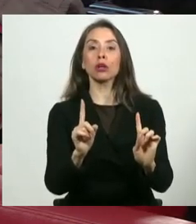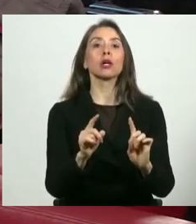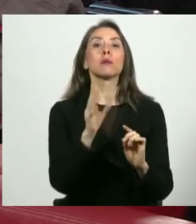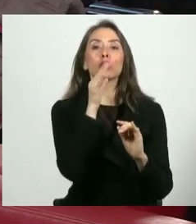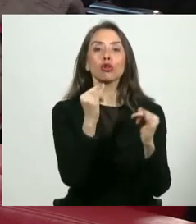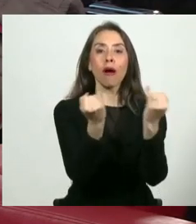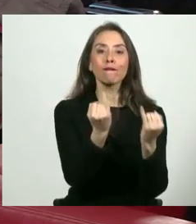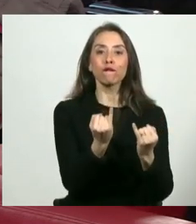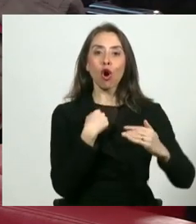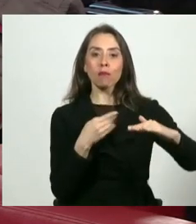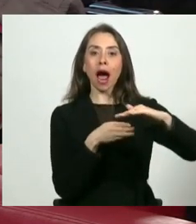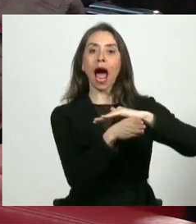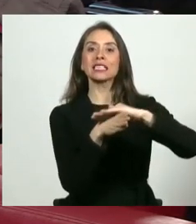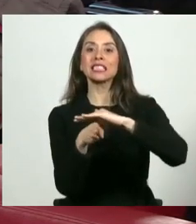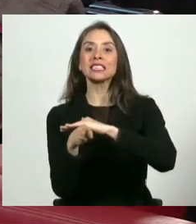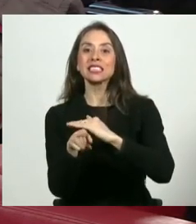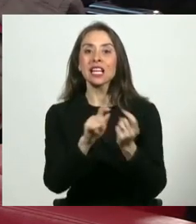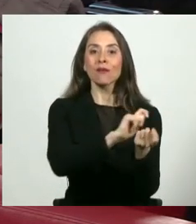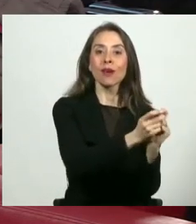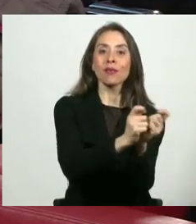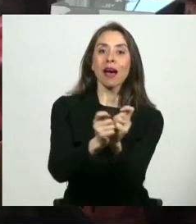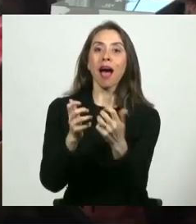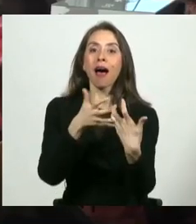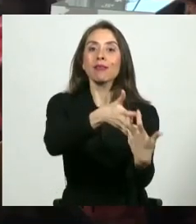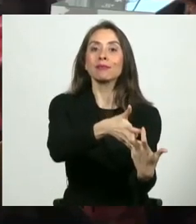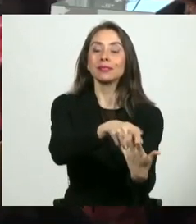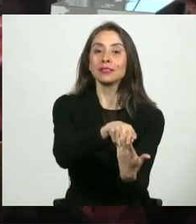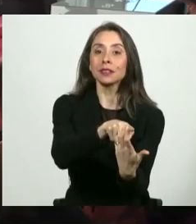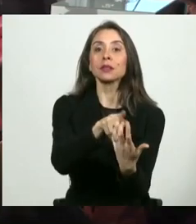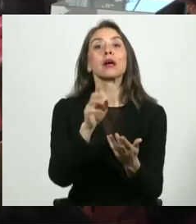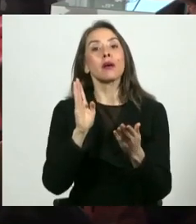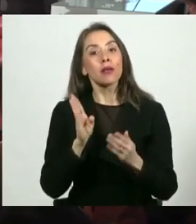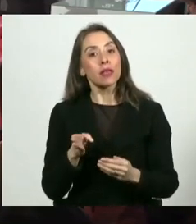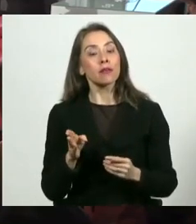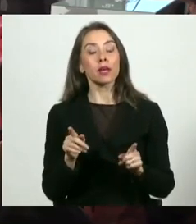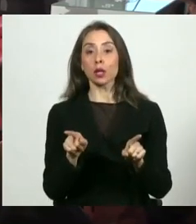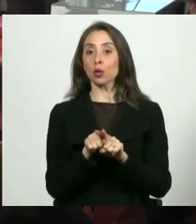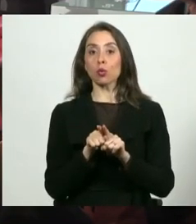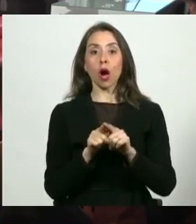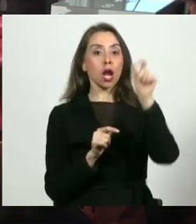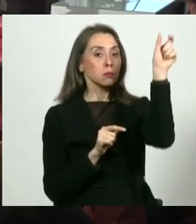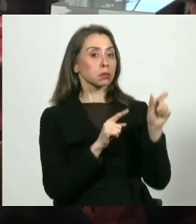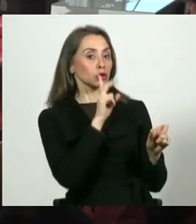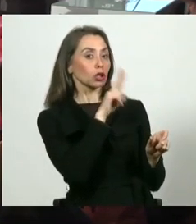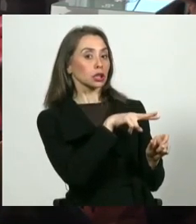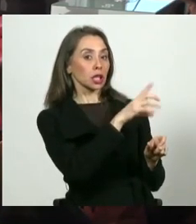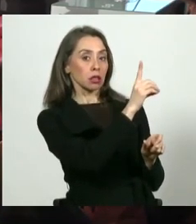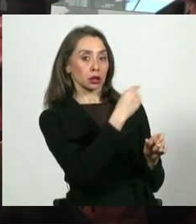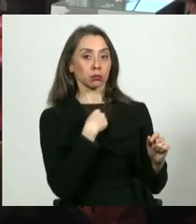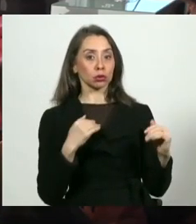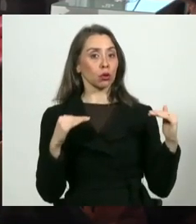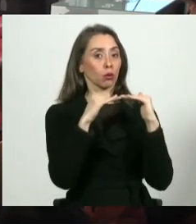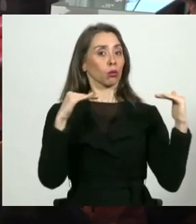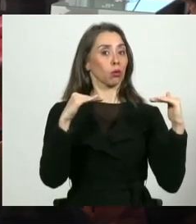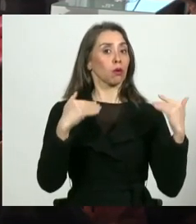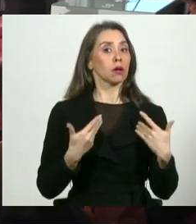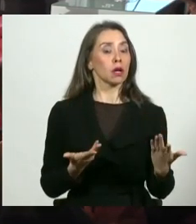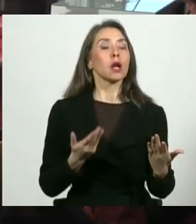formatos accesibles. Debiese verse igual que una persona sin discapacidad. Sin